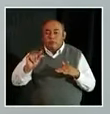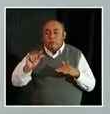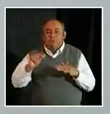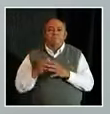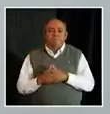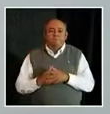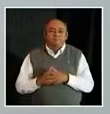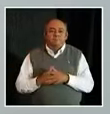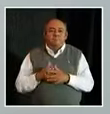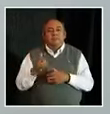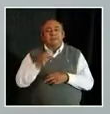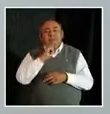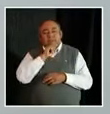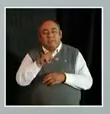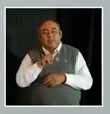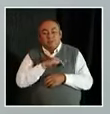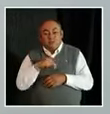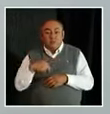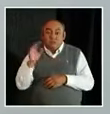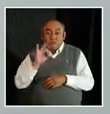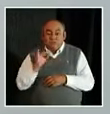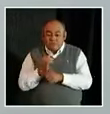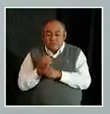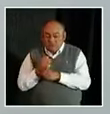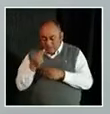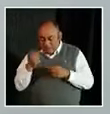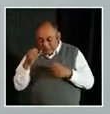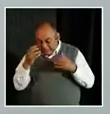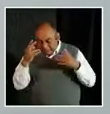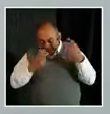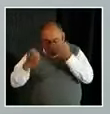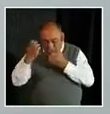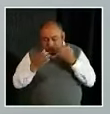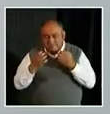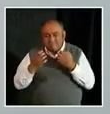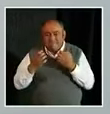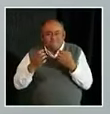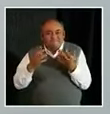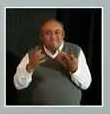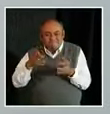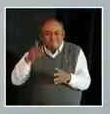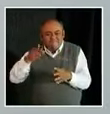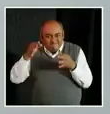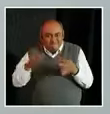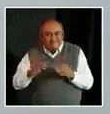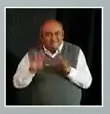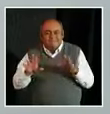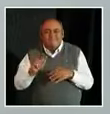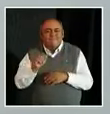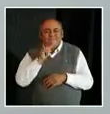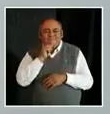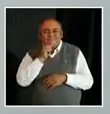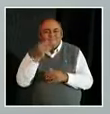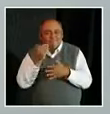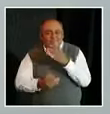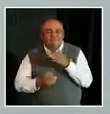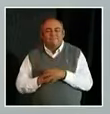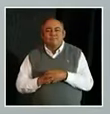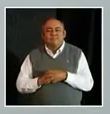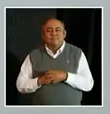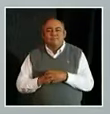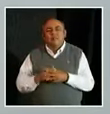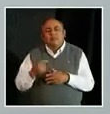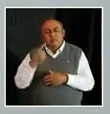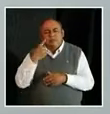digamos, suficientemente precisos. Los estudios que se hacen para la ubicación de un pozo